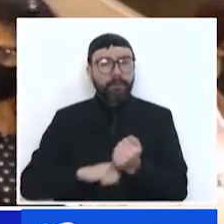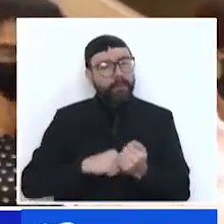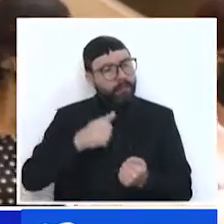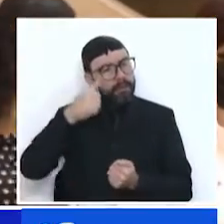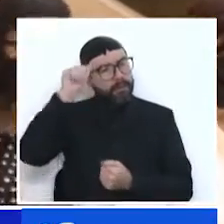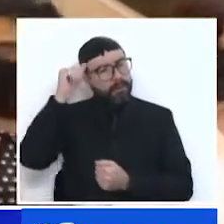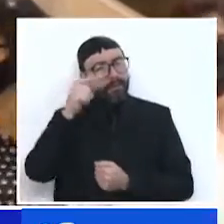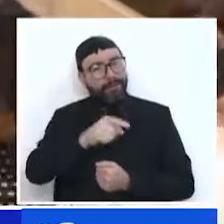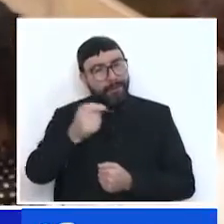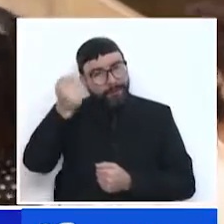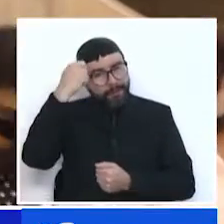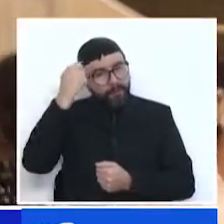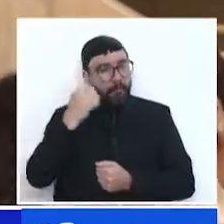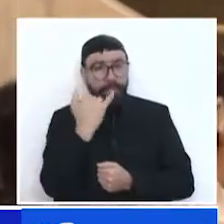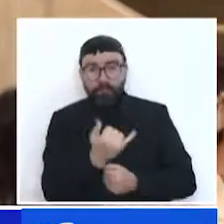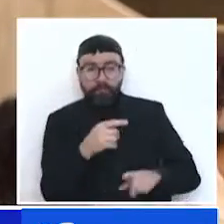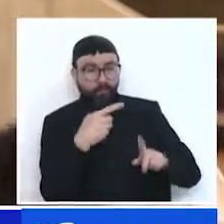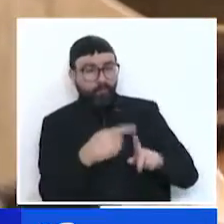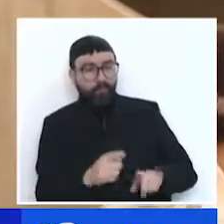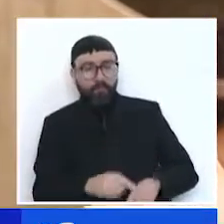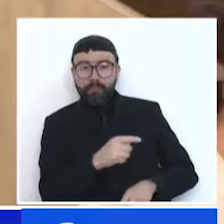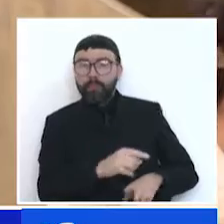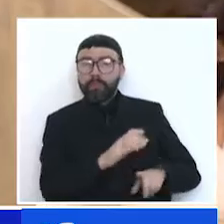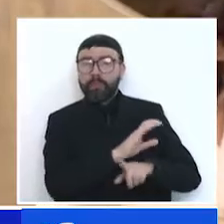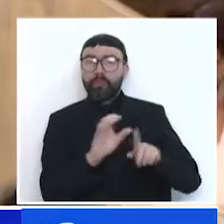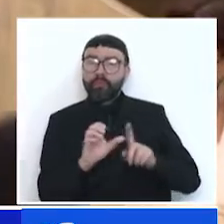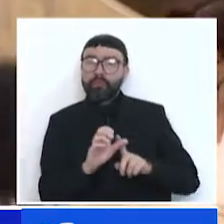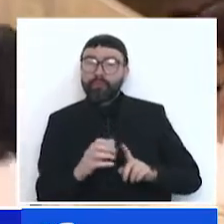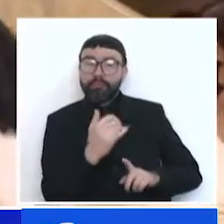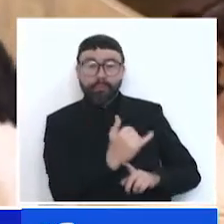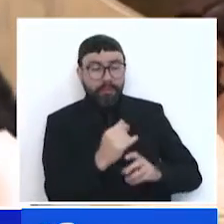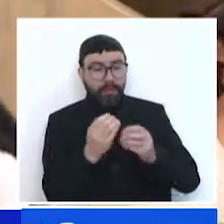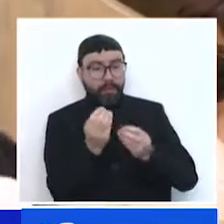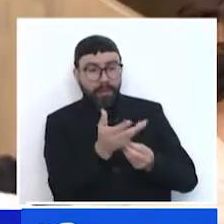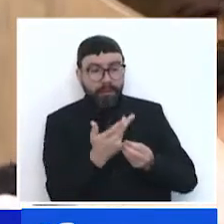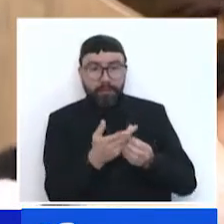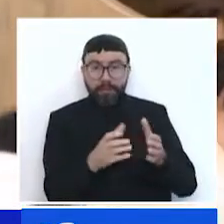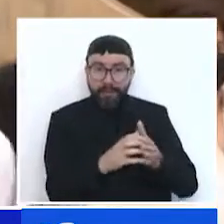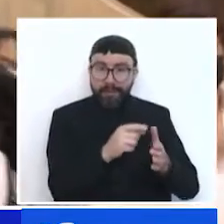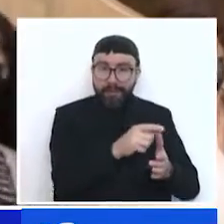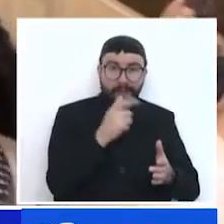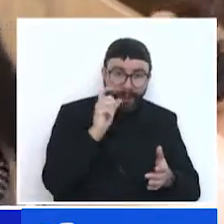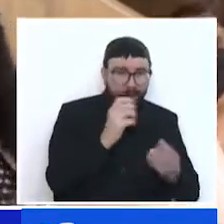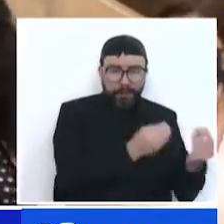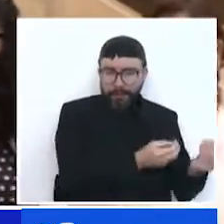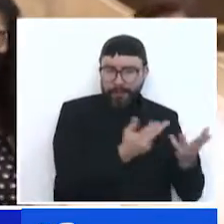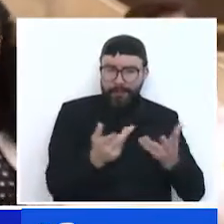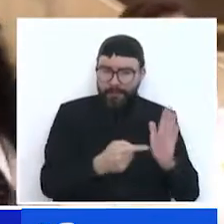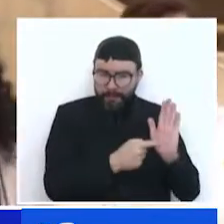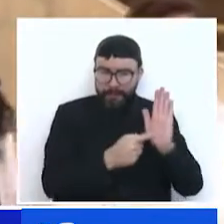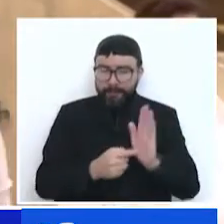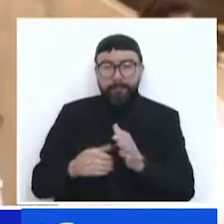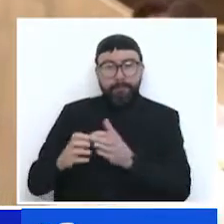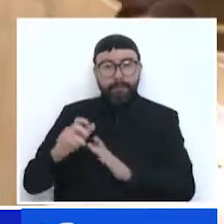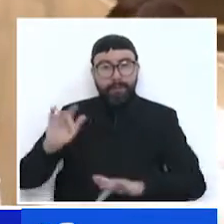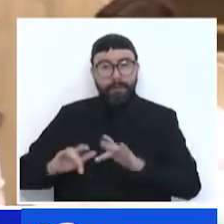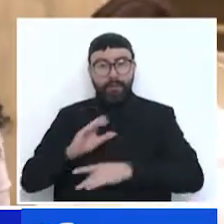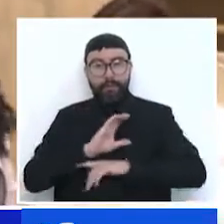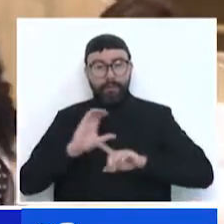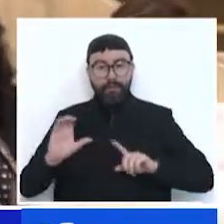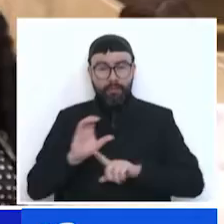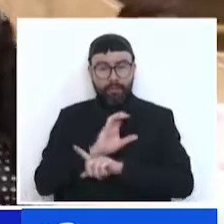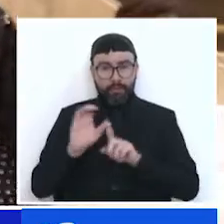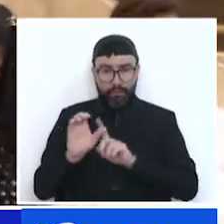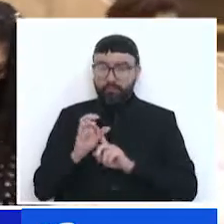de todas las manifestaciones culturales y artísticas del departamento de Caldas. Con la Secretaría de Cultura hemos hecho alianzas